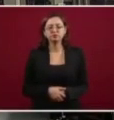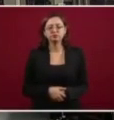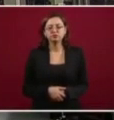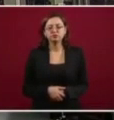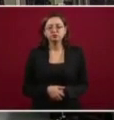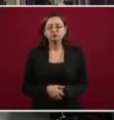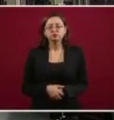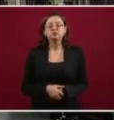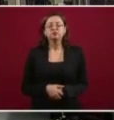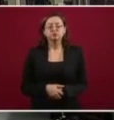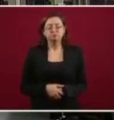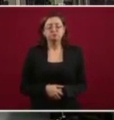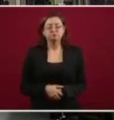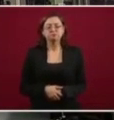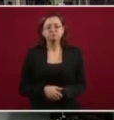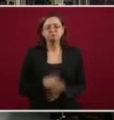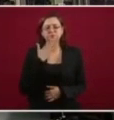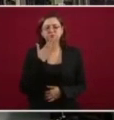Bien,